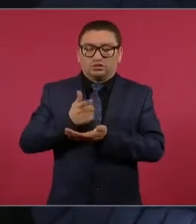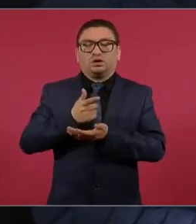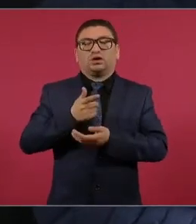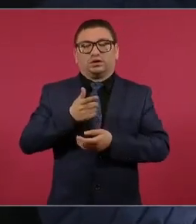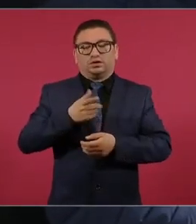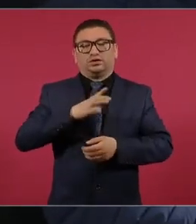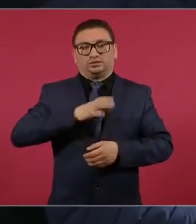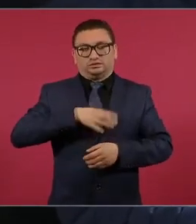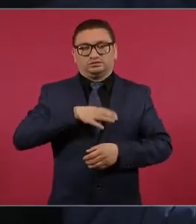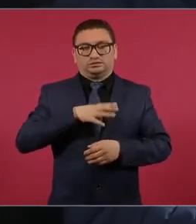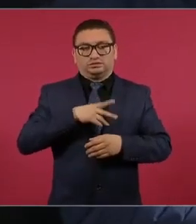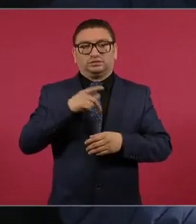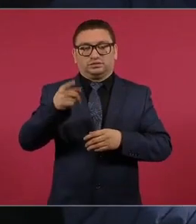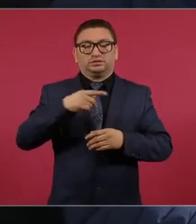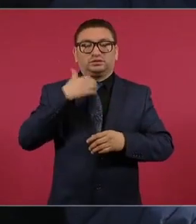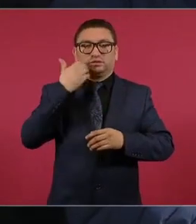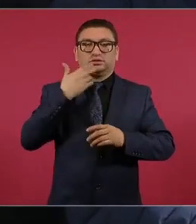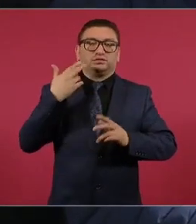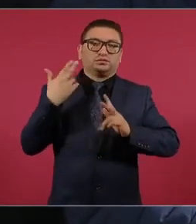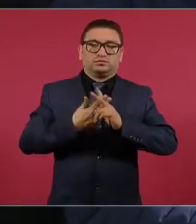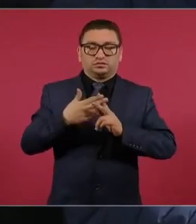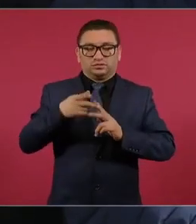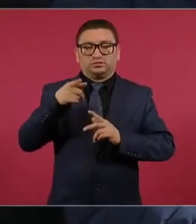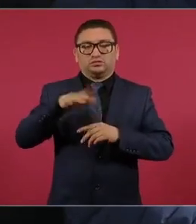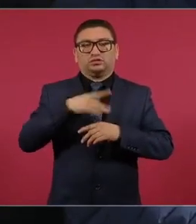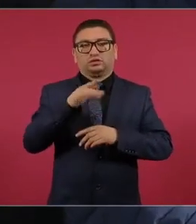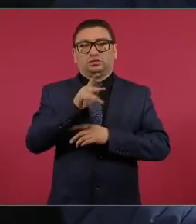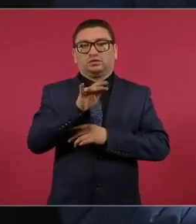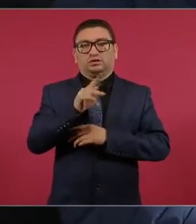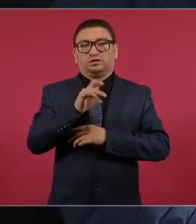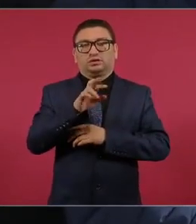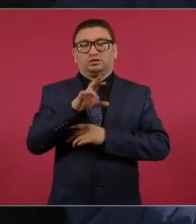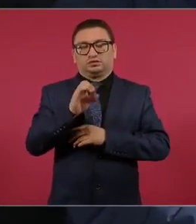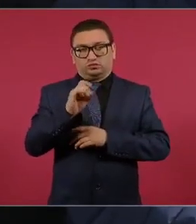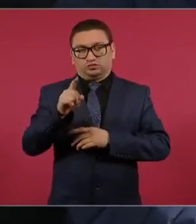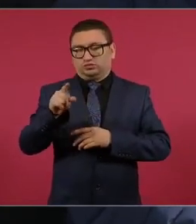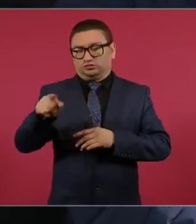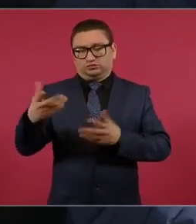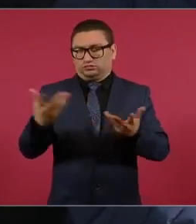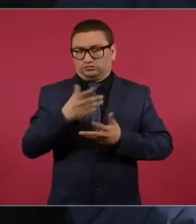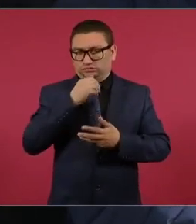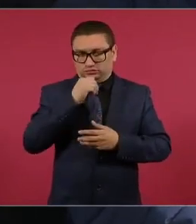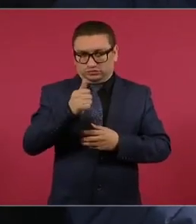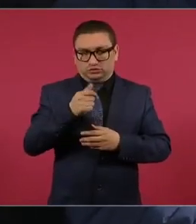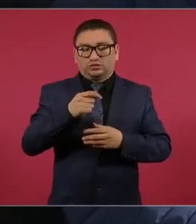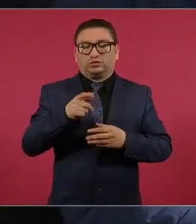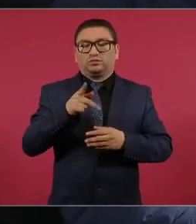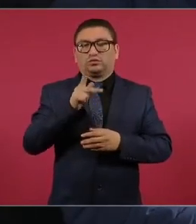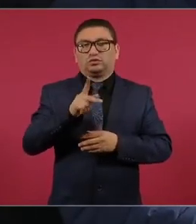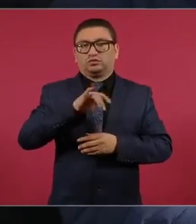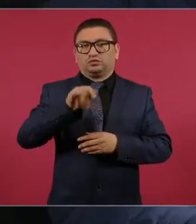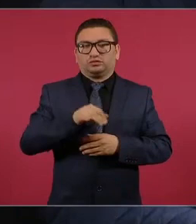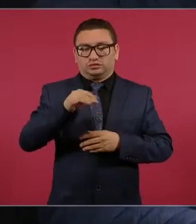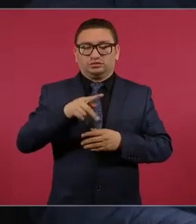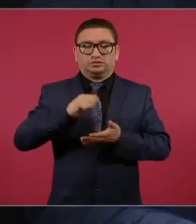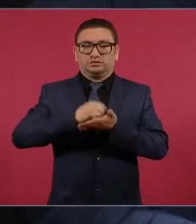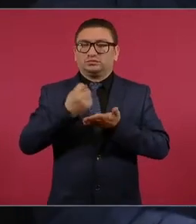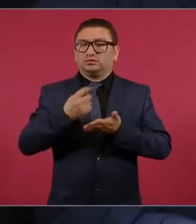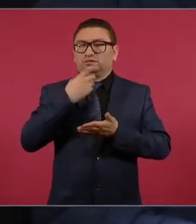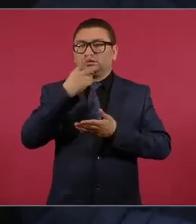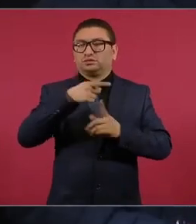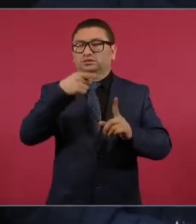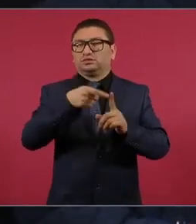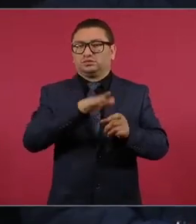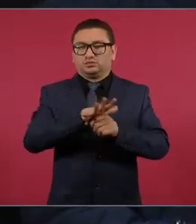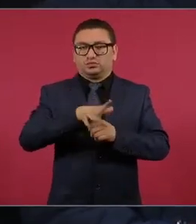realizada por el delito de homicidio calificado que Abelardo no cometió y así lo confirmó el poder judicial de Tamaulipas tenía como